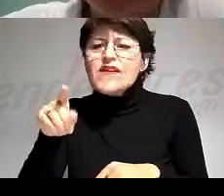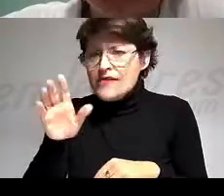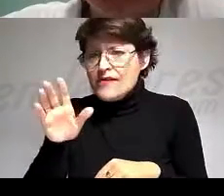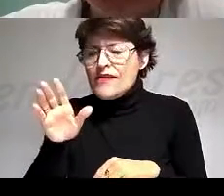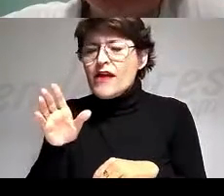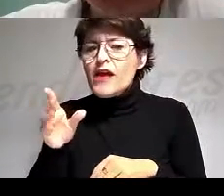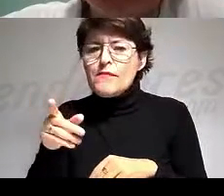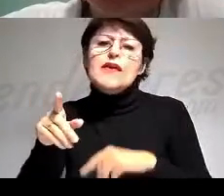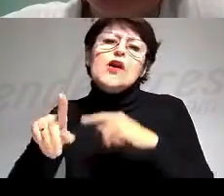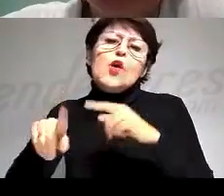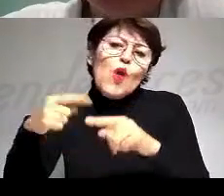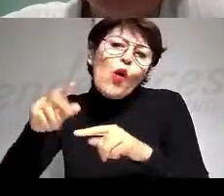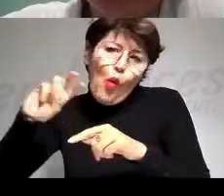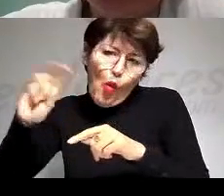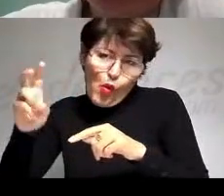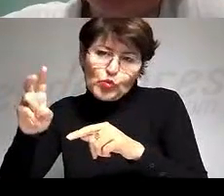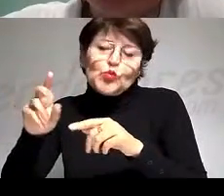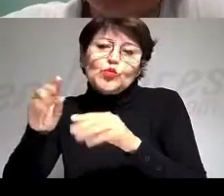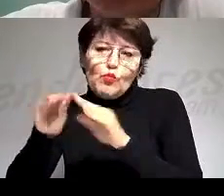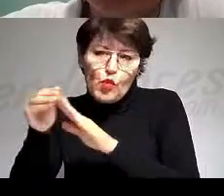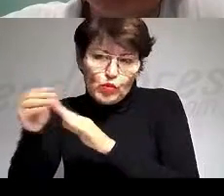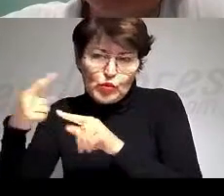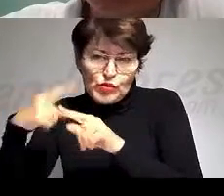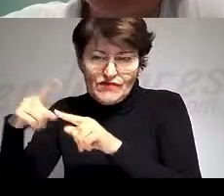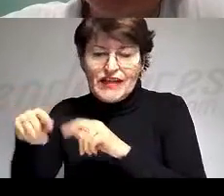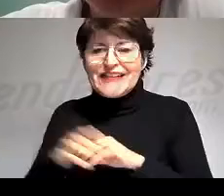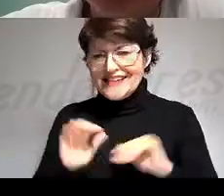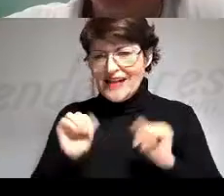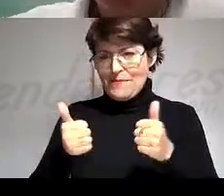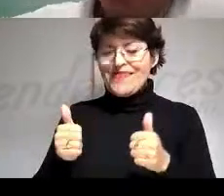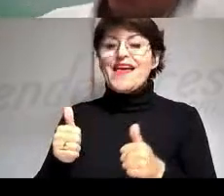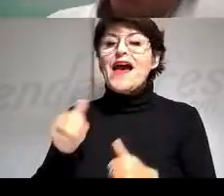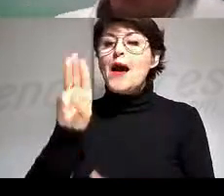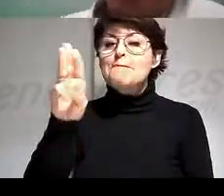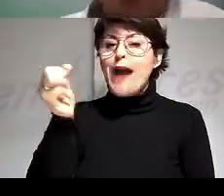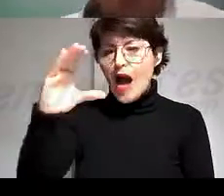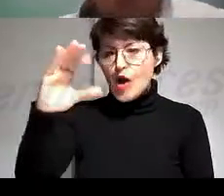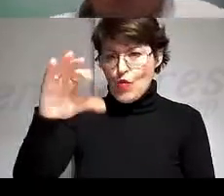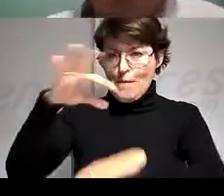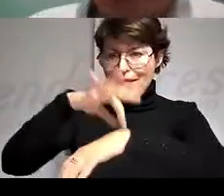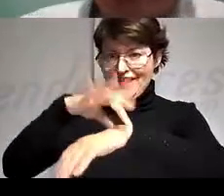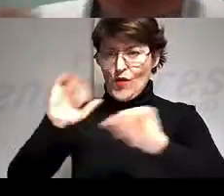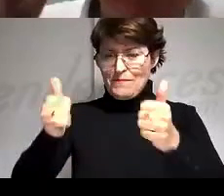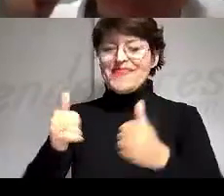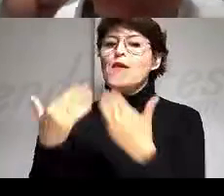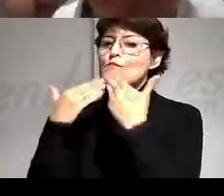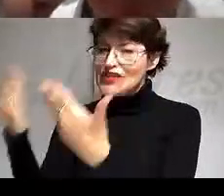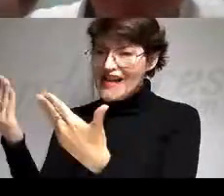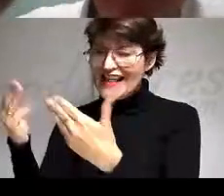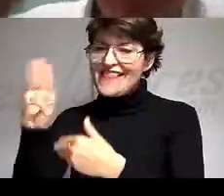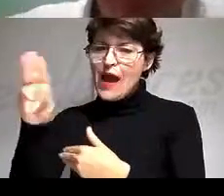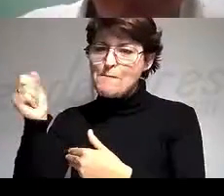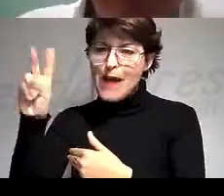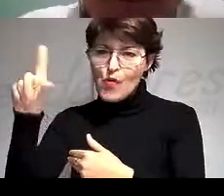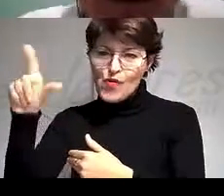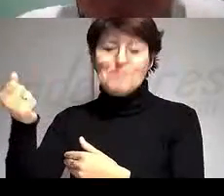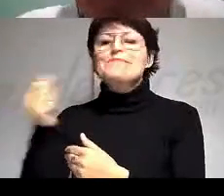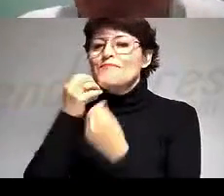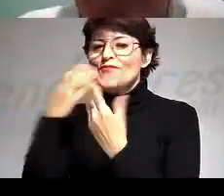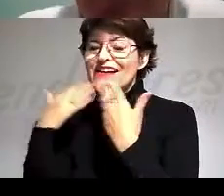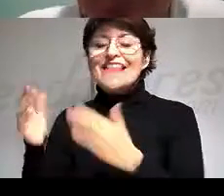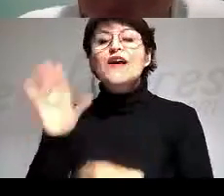productos complementarios para el entrenamiento. Vamos allá, Paco. Perfecto, muchas gracias Paula.